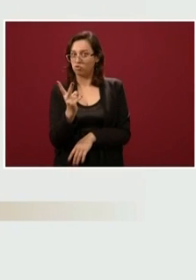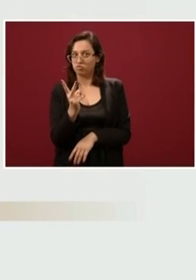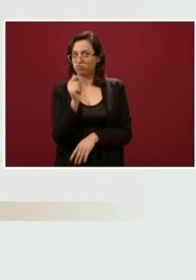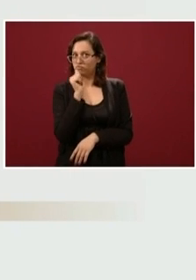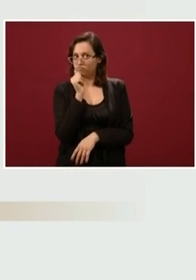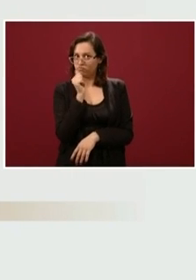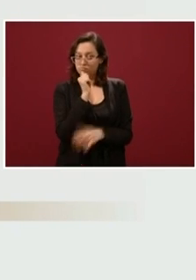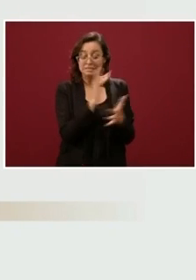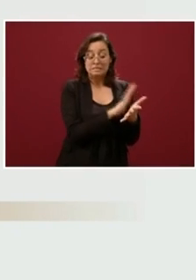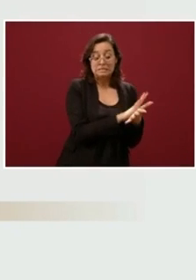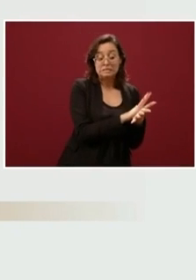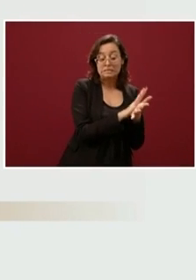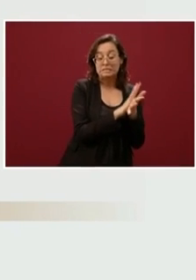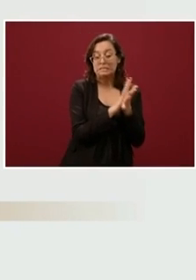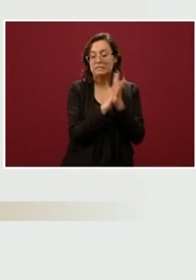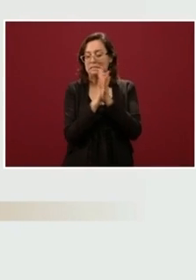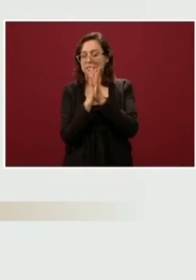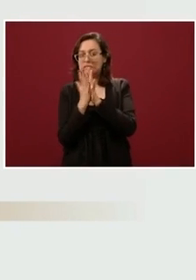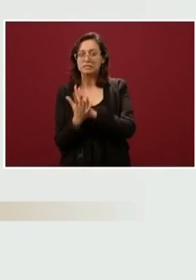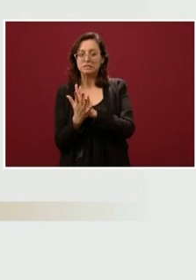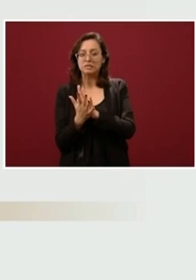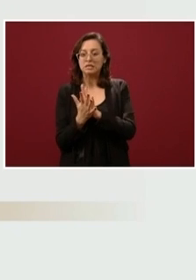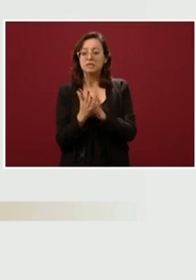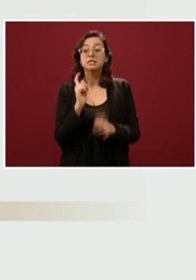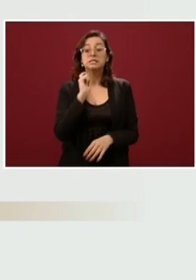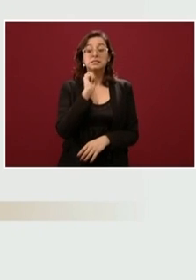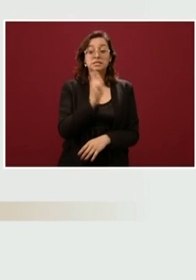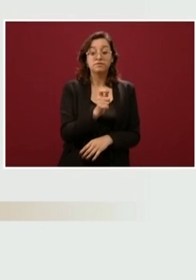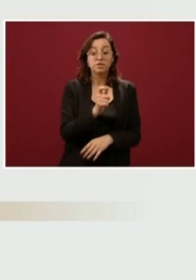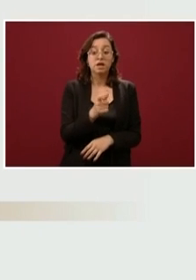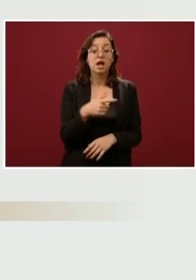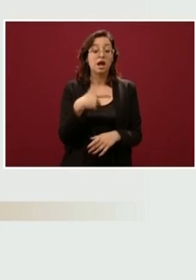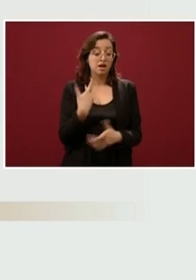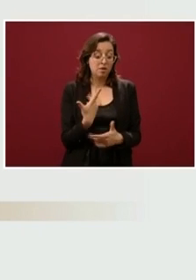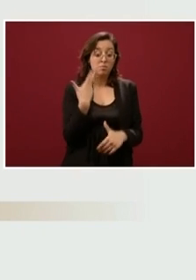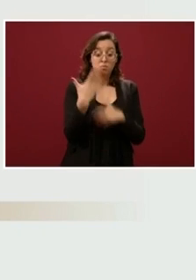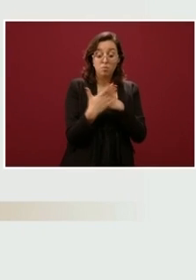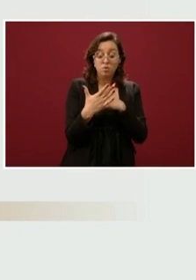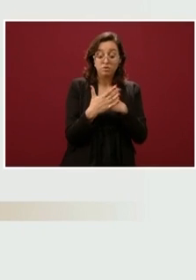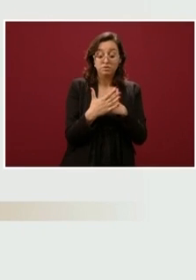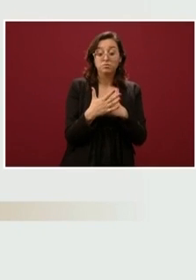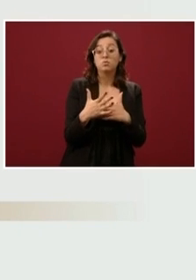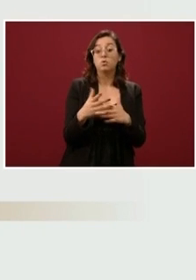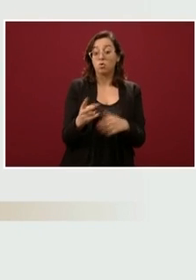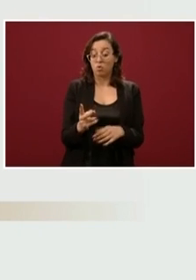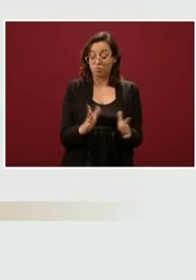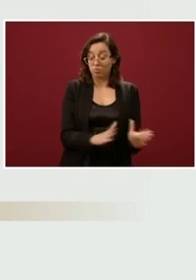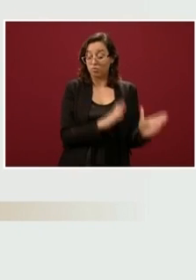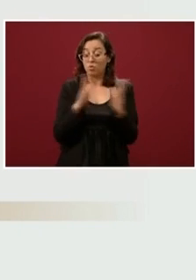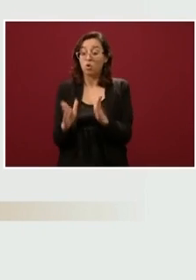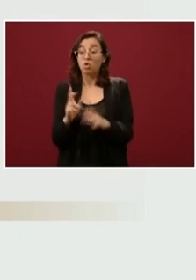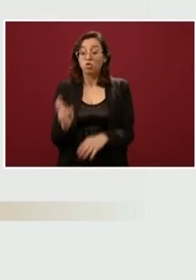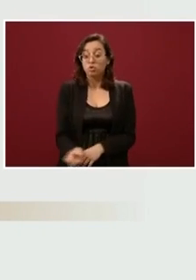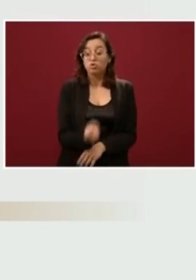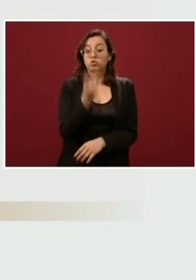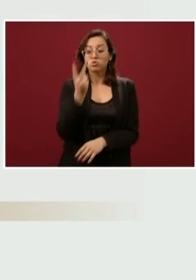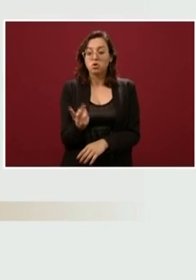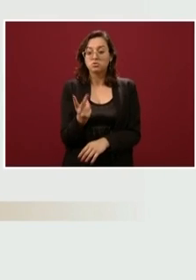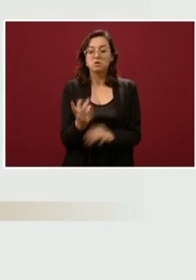comentado en conferencias anteriores que cuando estemos ya en escenario 2, realmente el seguimiento de contactos